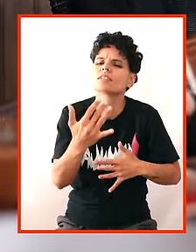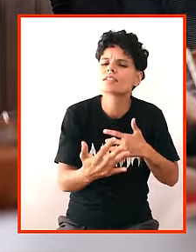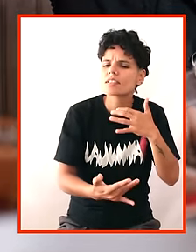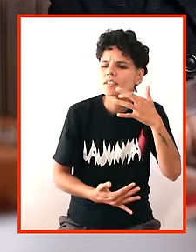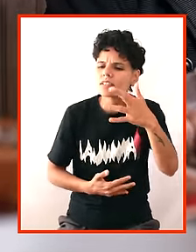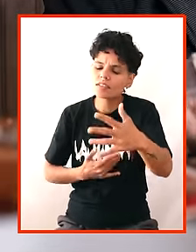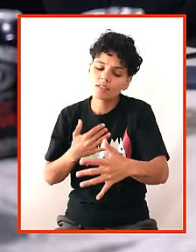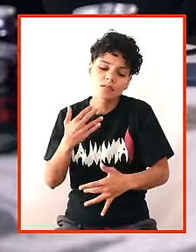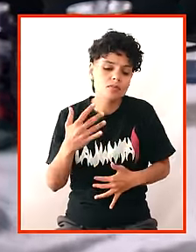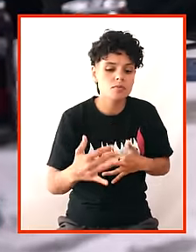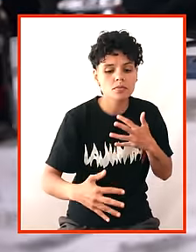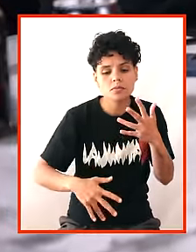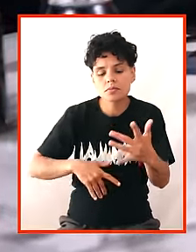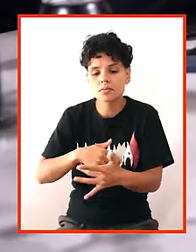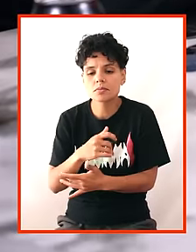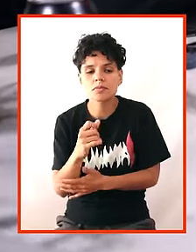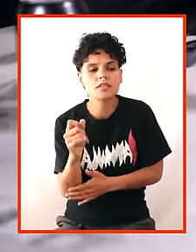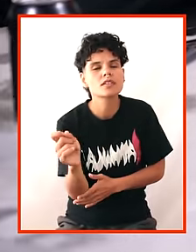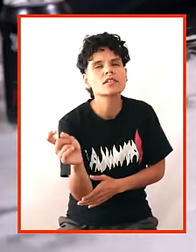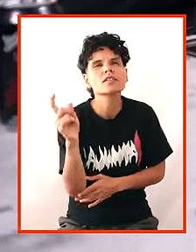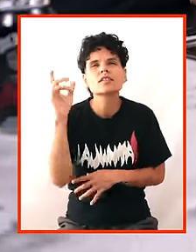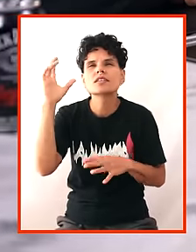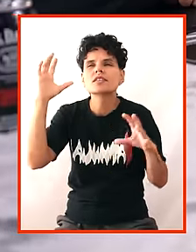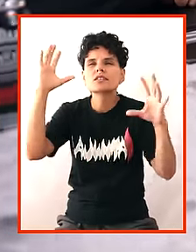puedes disolver.